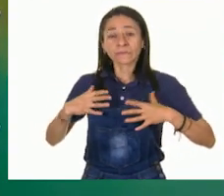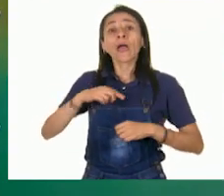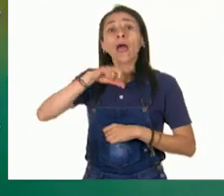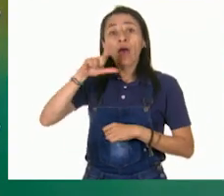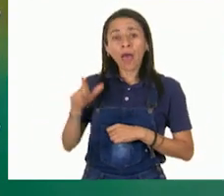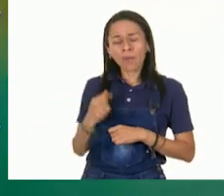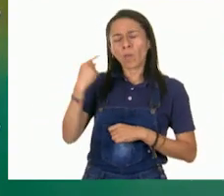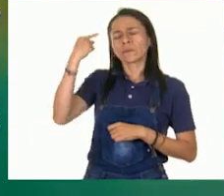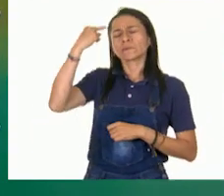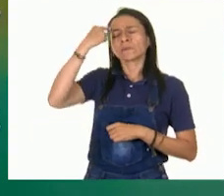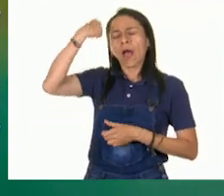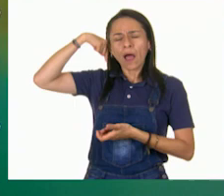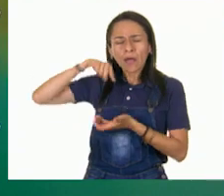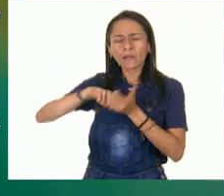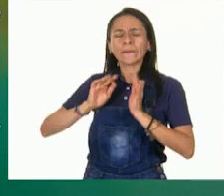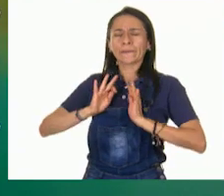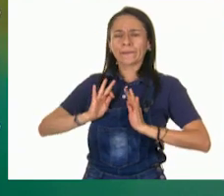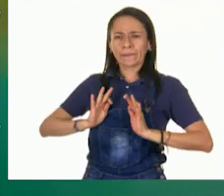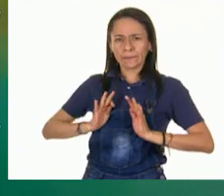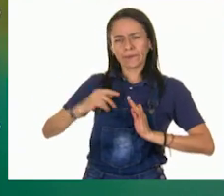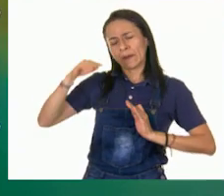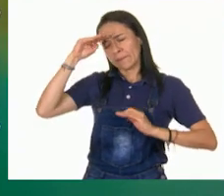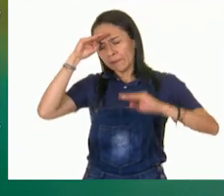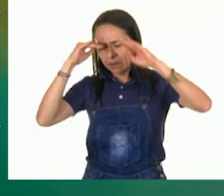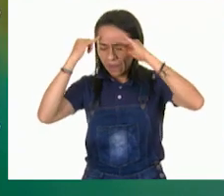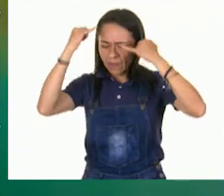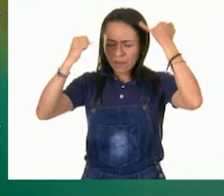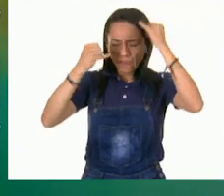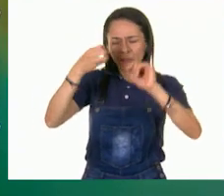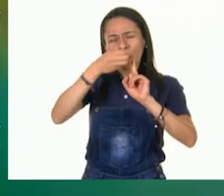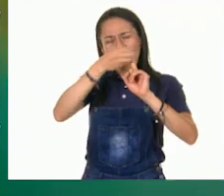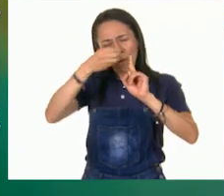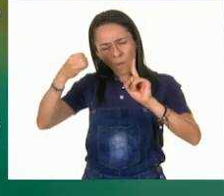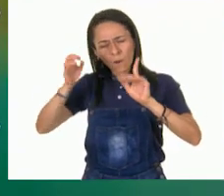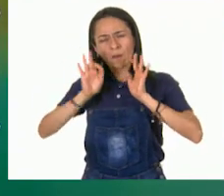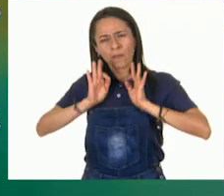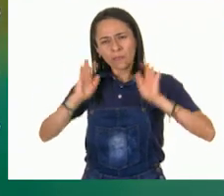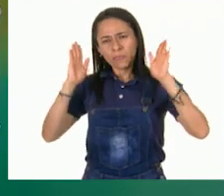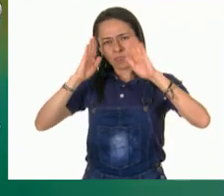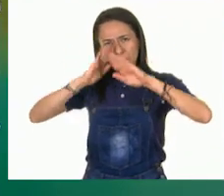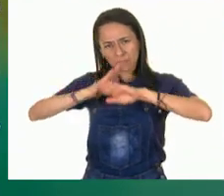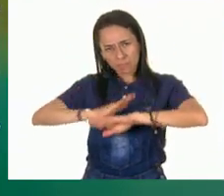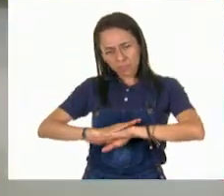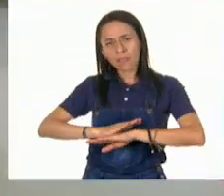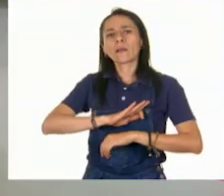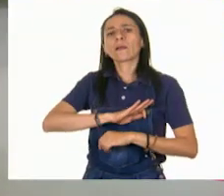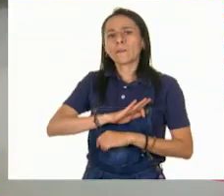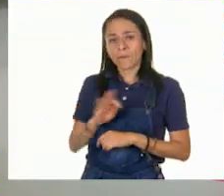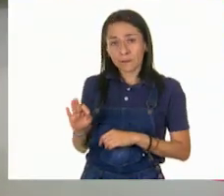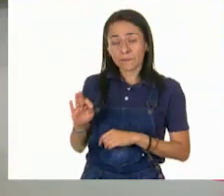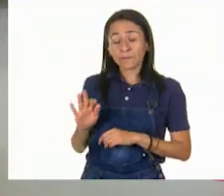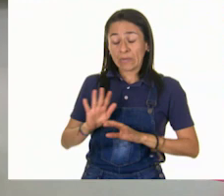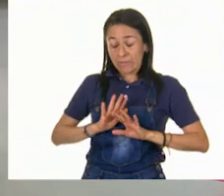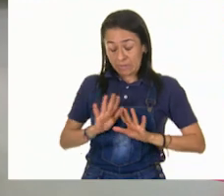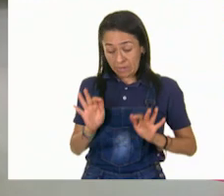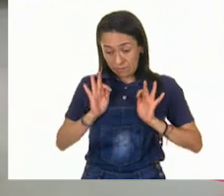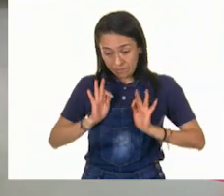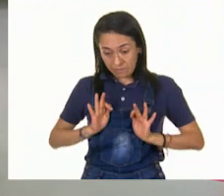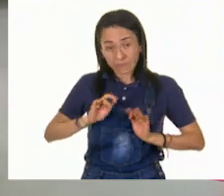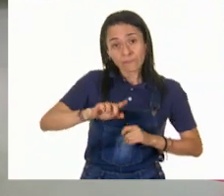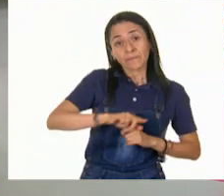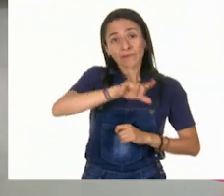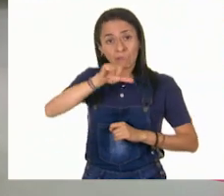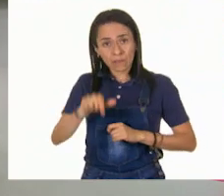pueden descansar, relajarse también. Después revisas lo que estás sintiendo y